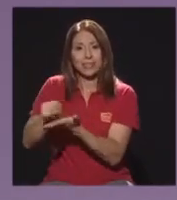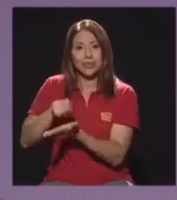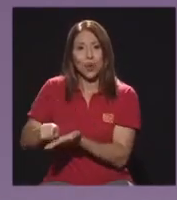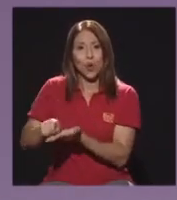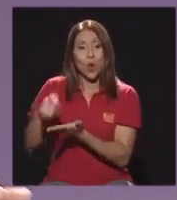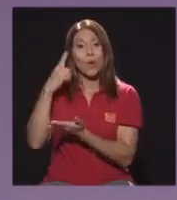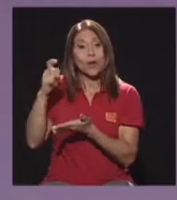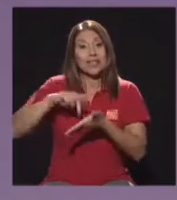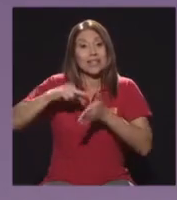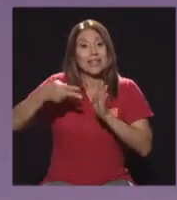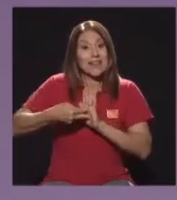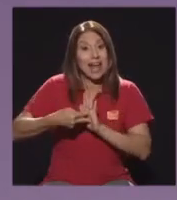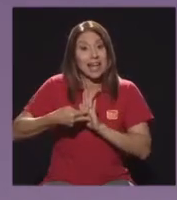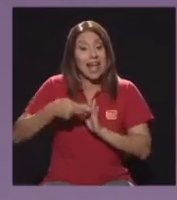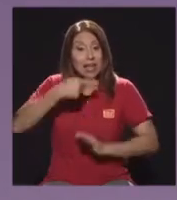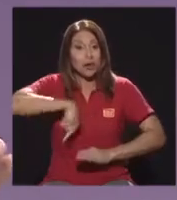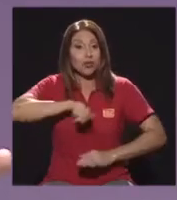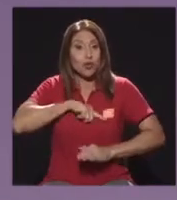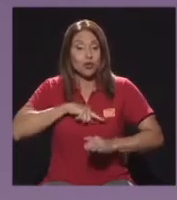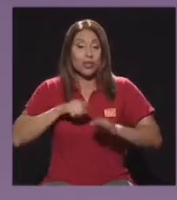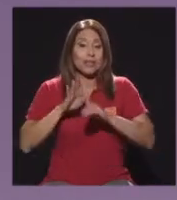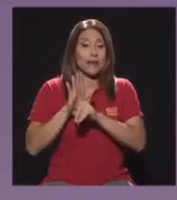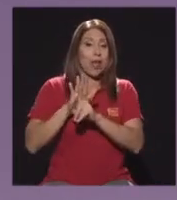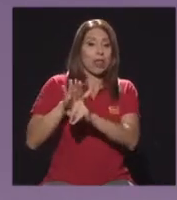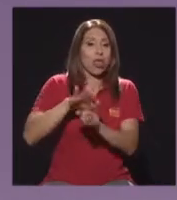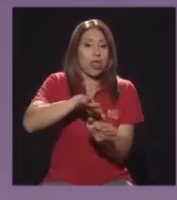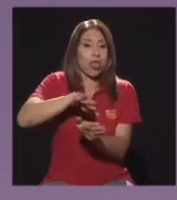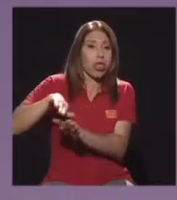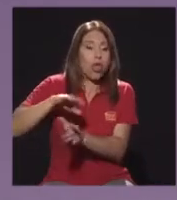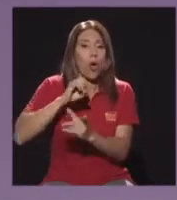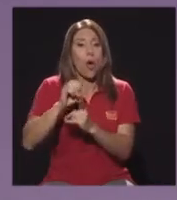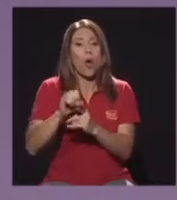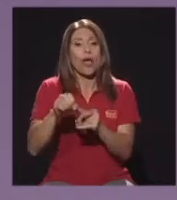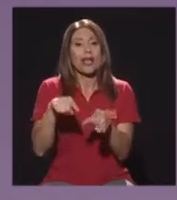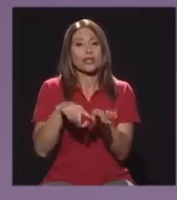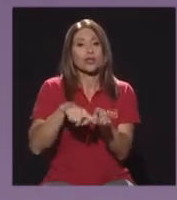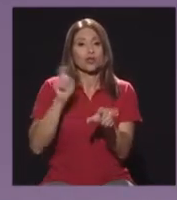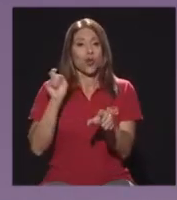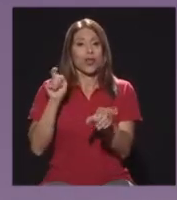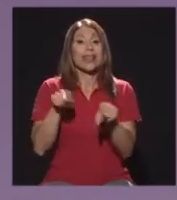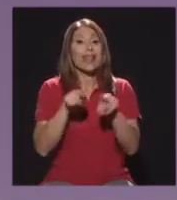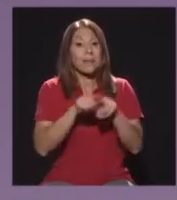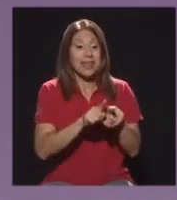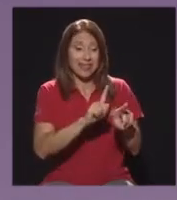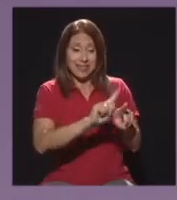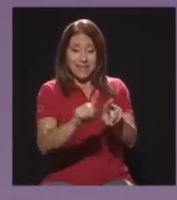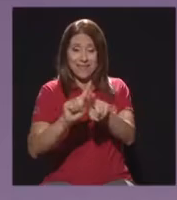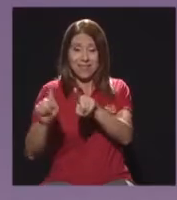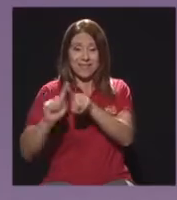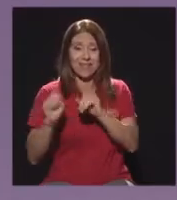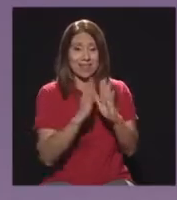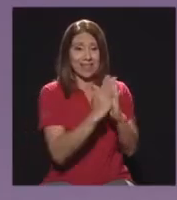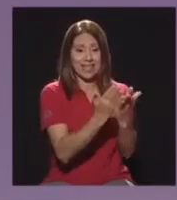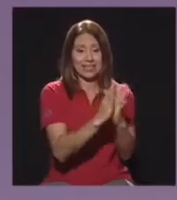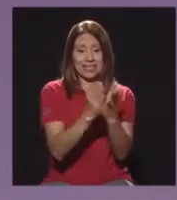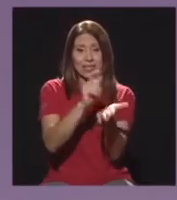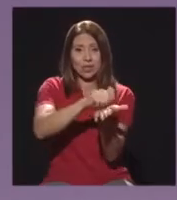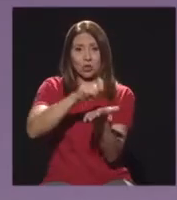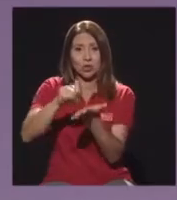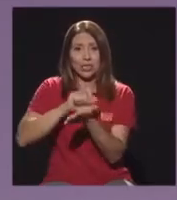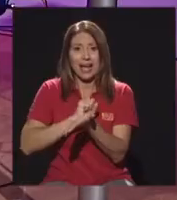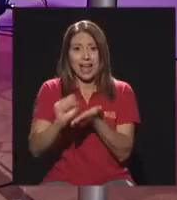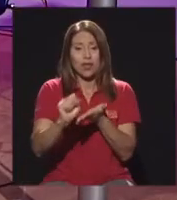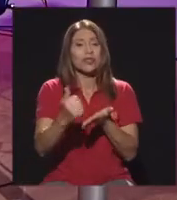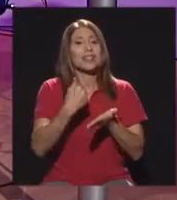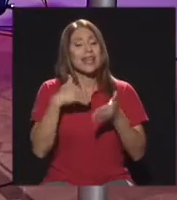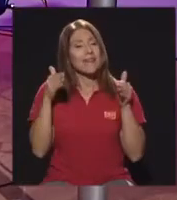exclusión y marginando y también porque estos textos sagrados tienen enfoques bastante diferentes sobre temas muy controversiales